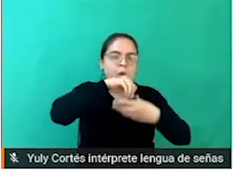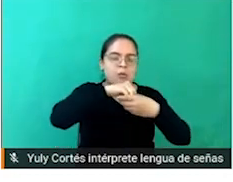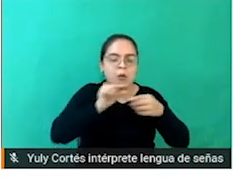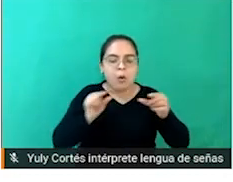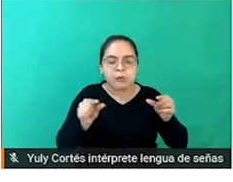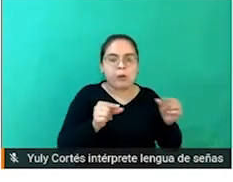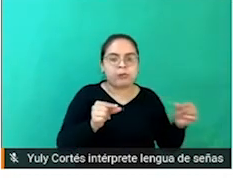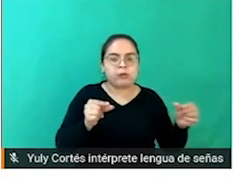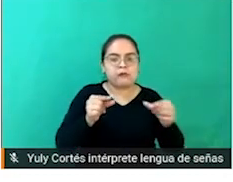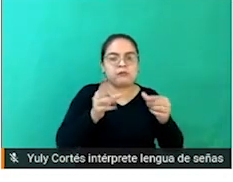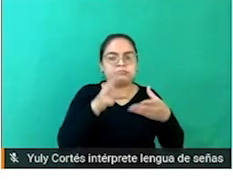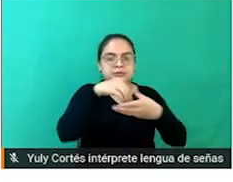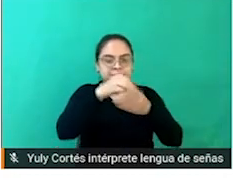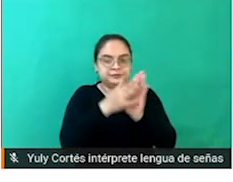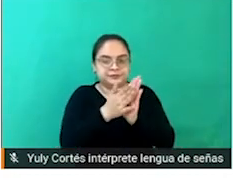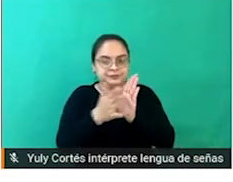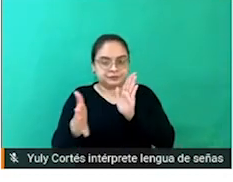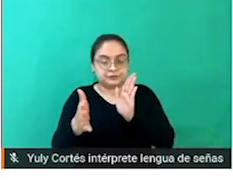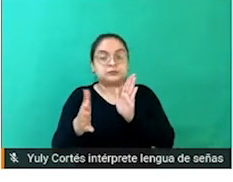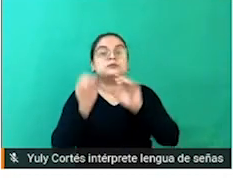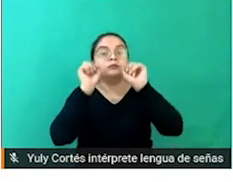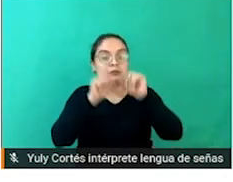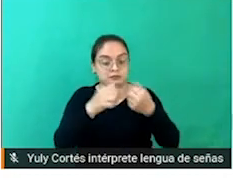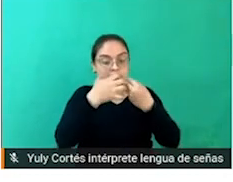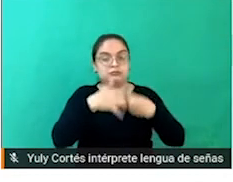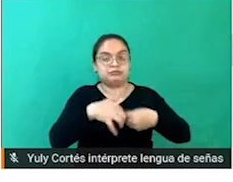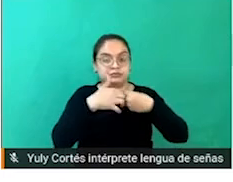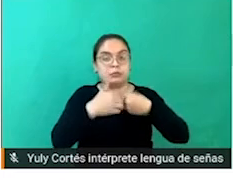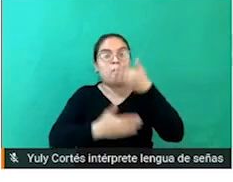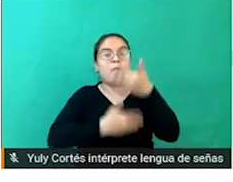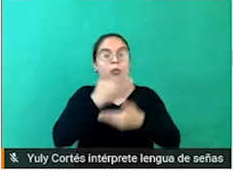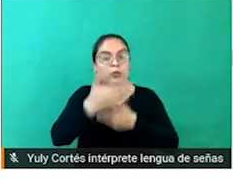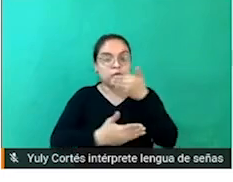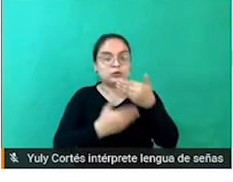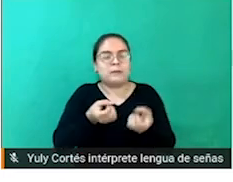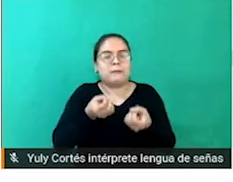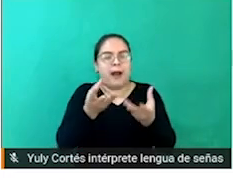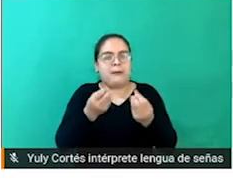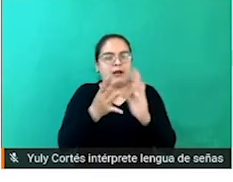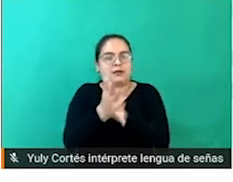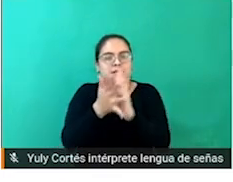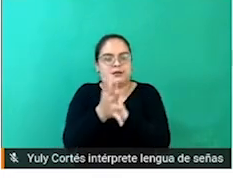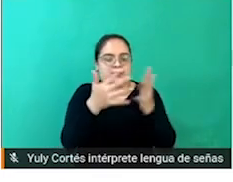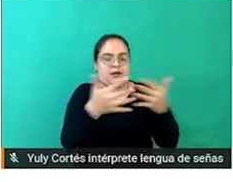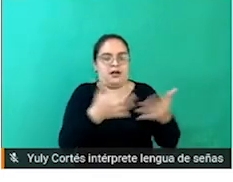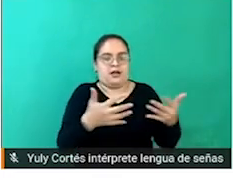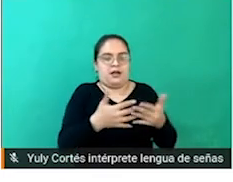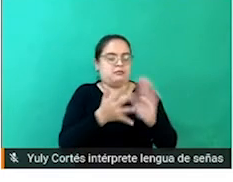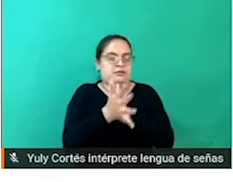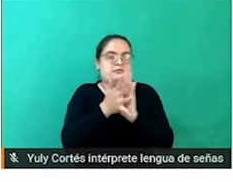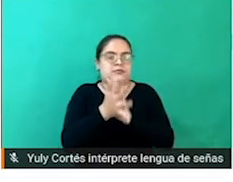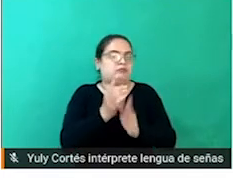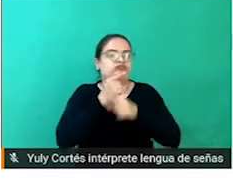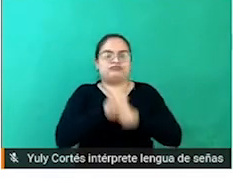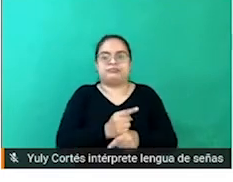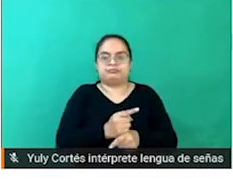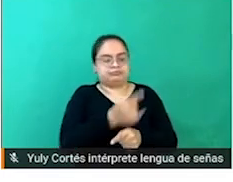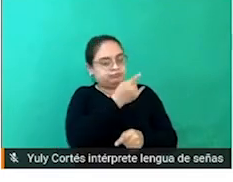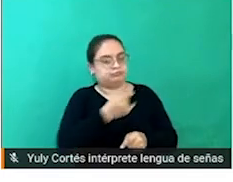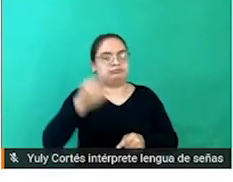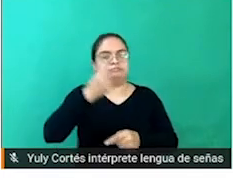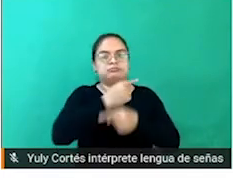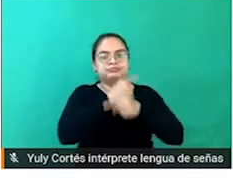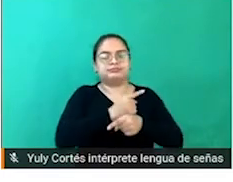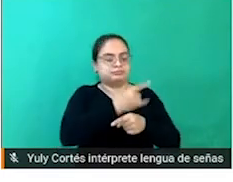interfaces, vamos a lograr que la máquina o el proceso genere datos electrónicos en tiempo real. Esto nos va a ayudar a